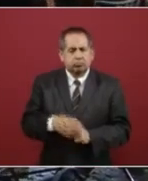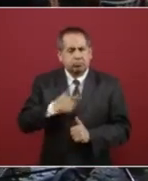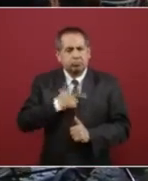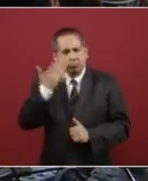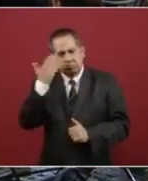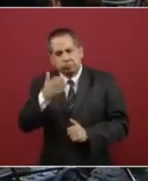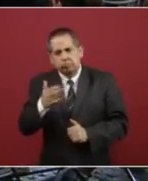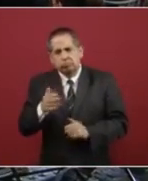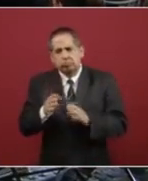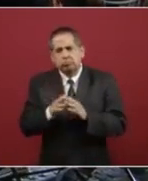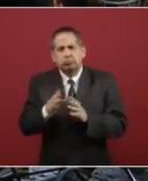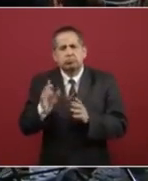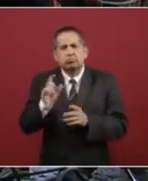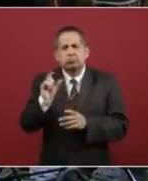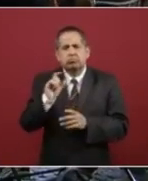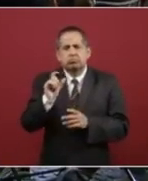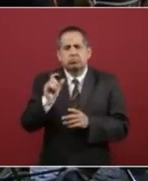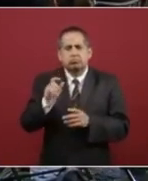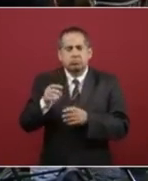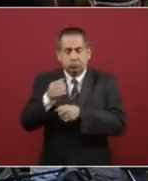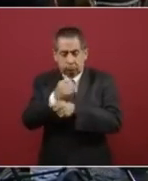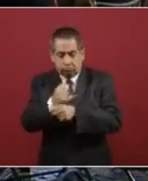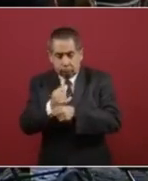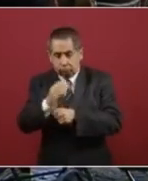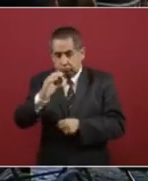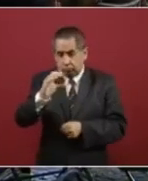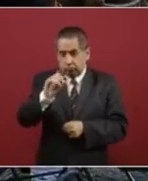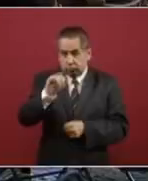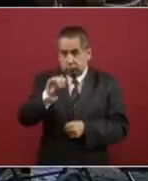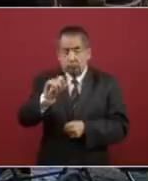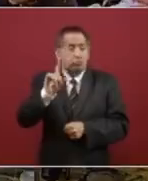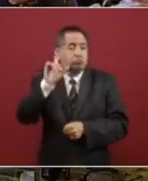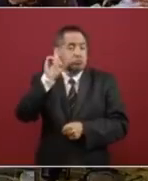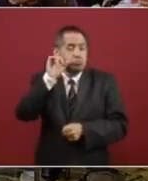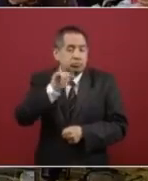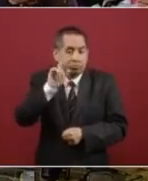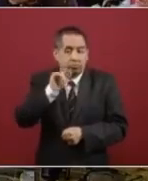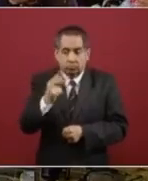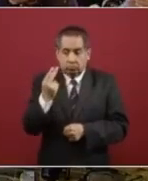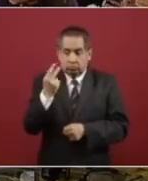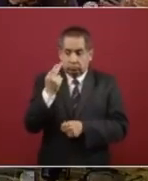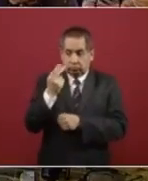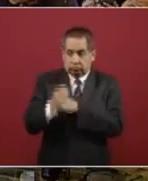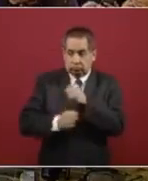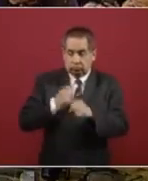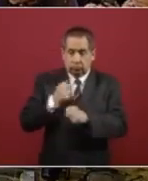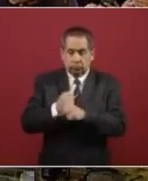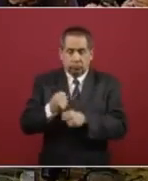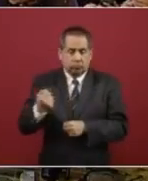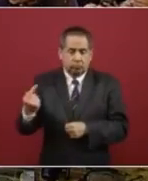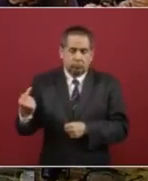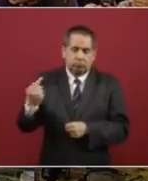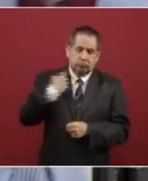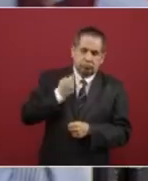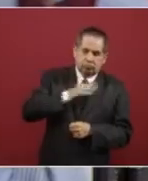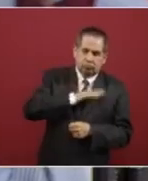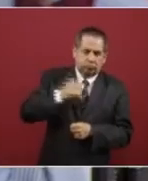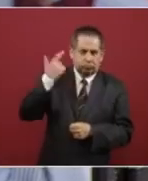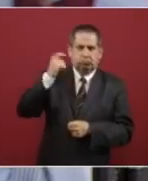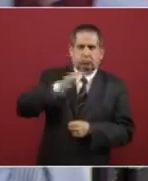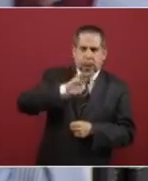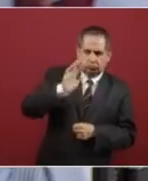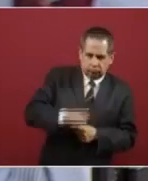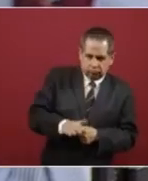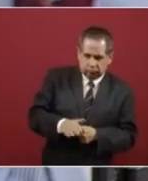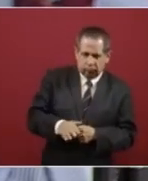Me gustaría saber en cuanto a la investigación de Colosio, mañana se realizan los 25 años del asesinato del candidato.